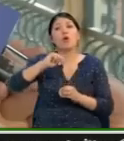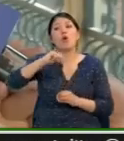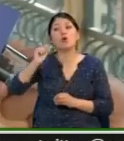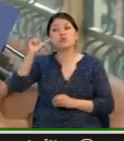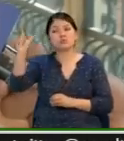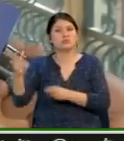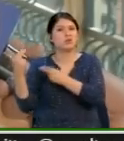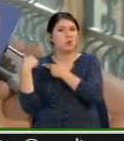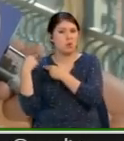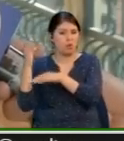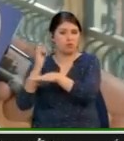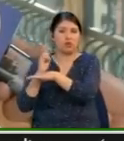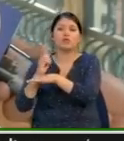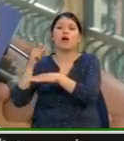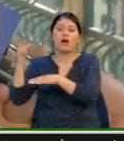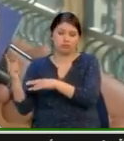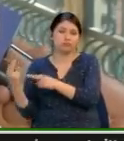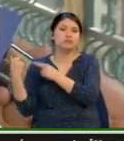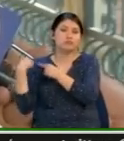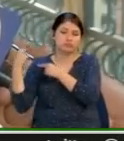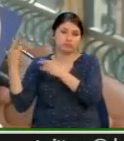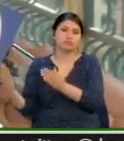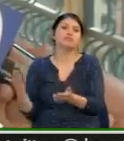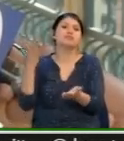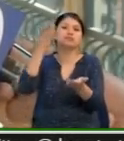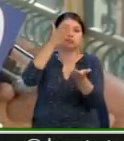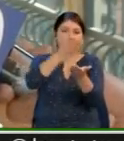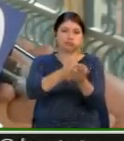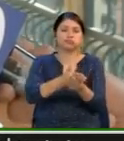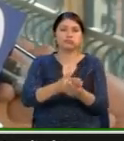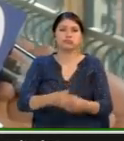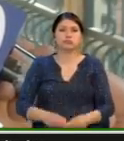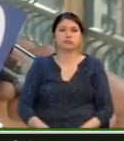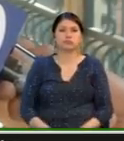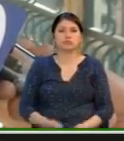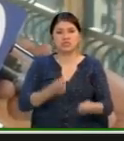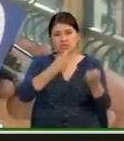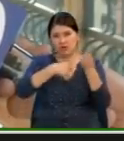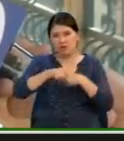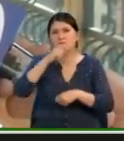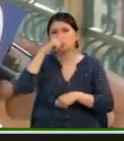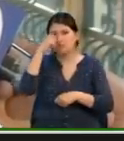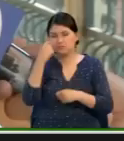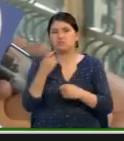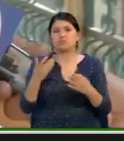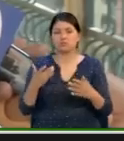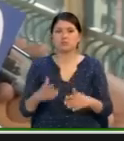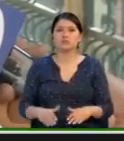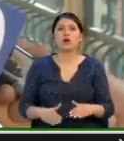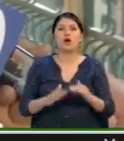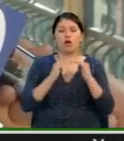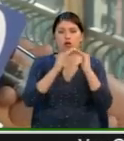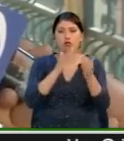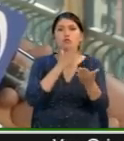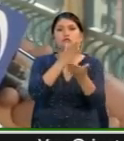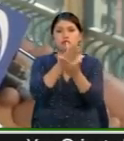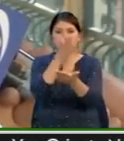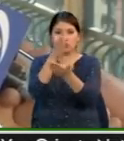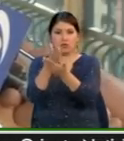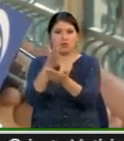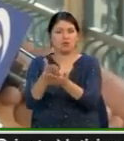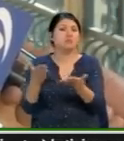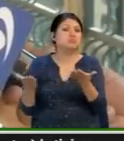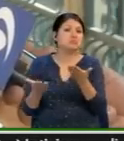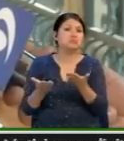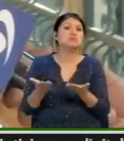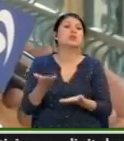miembros de la organización y estos miembros de la organización eran Quienes se encargaban de llevar la sustancia alucinógena a domicilio en la cantidad